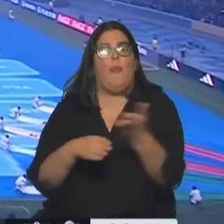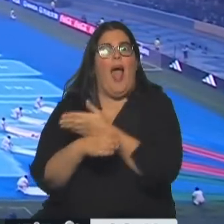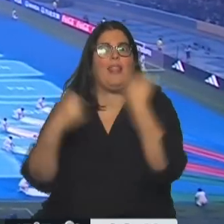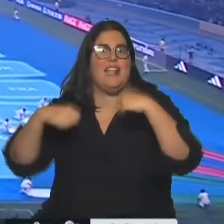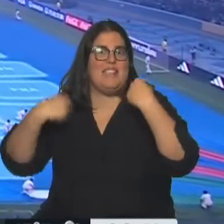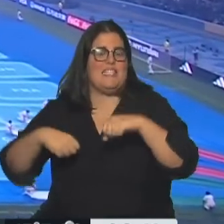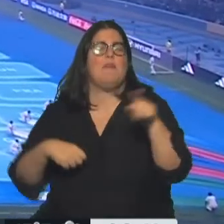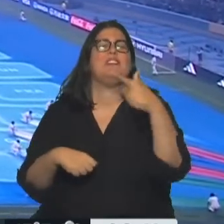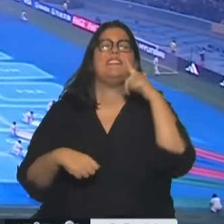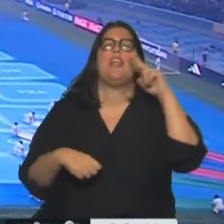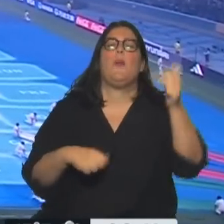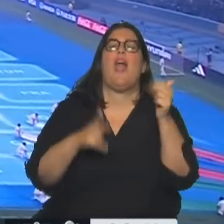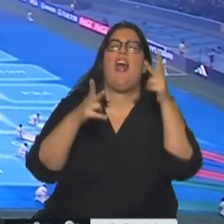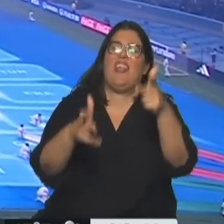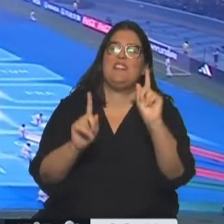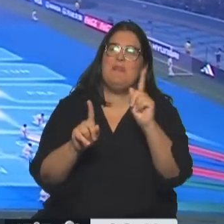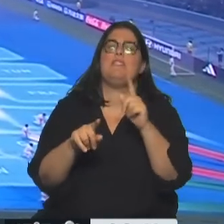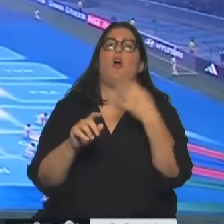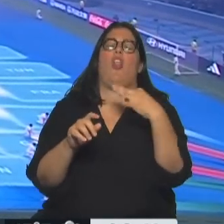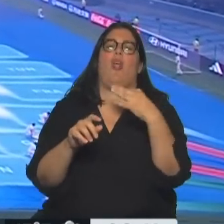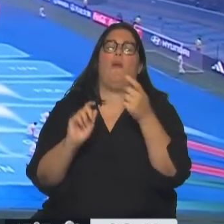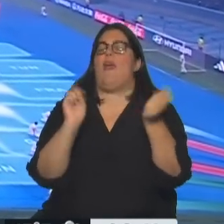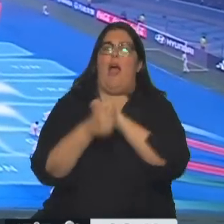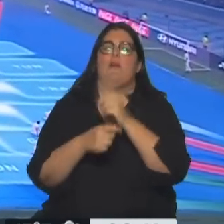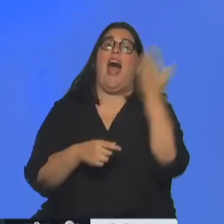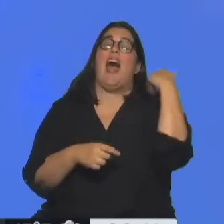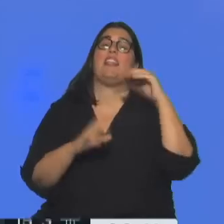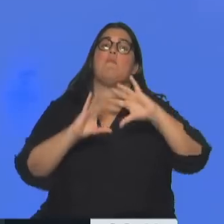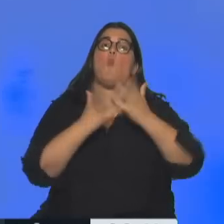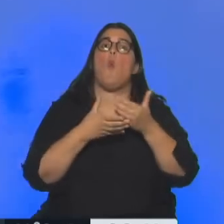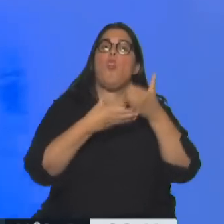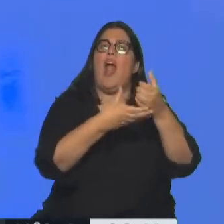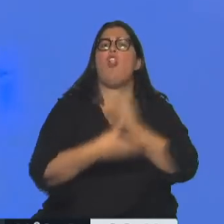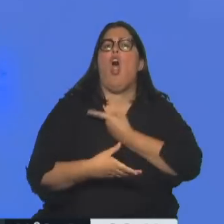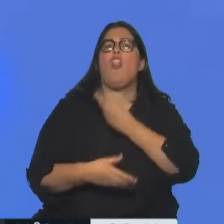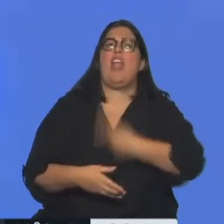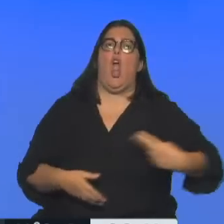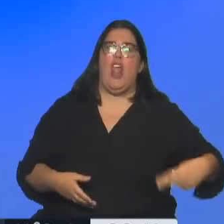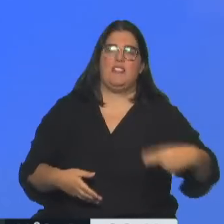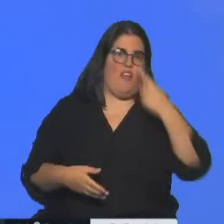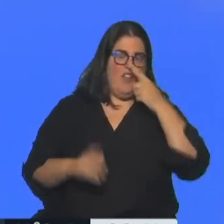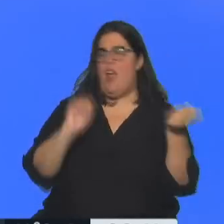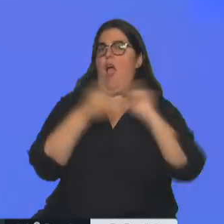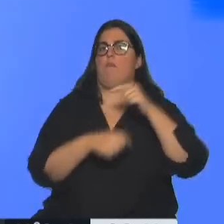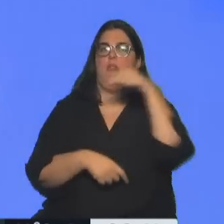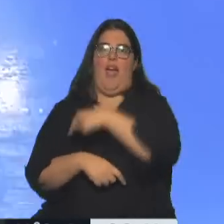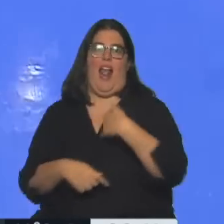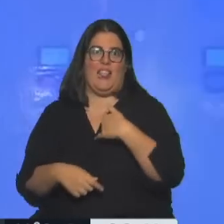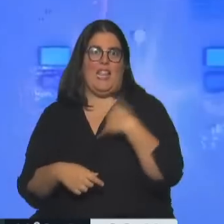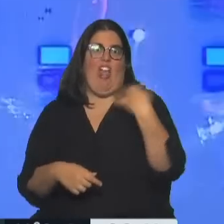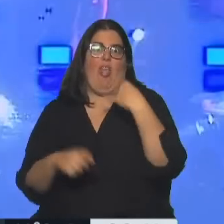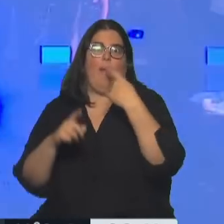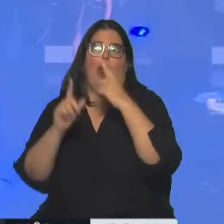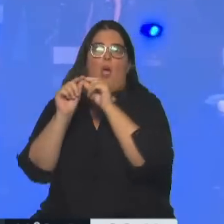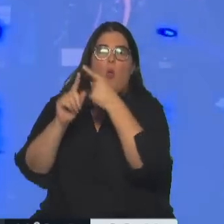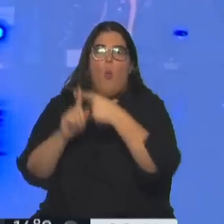que dijiste, Silvia, respecto de cambiar. Iba a ser en Indonesia, claro, esta Copa del Mundo. Imagínate lo que significa empezar a hacer, claro, números que tienen